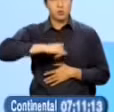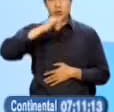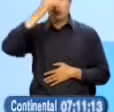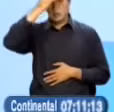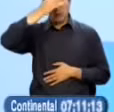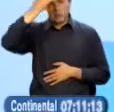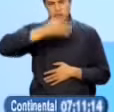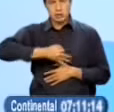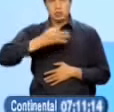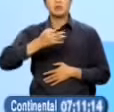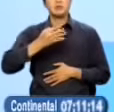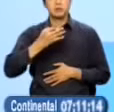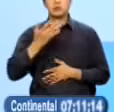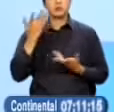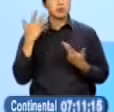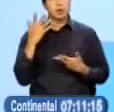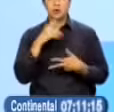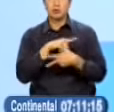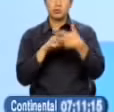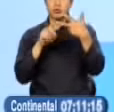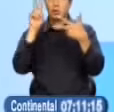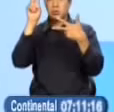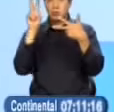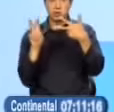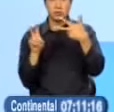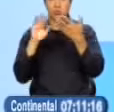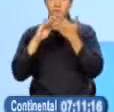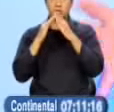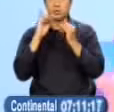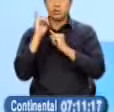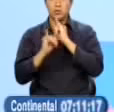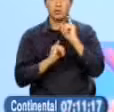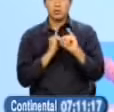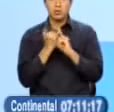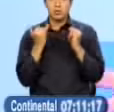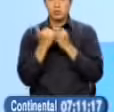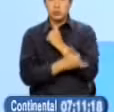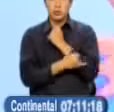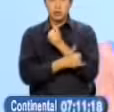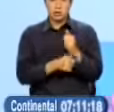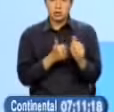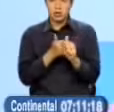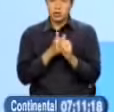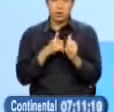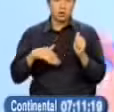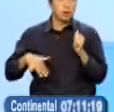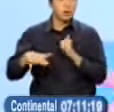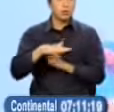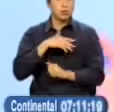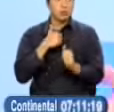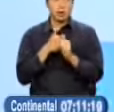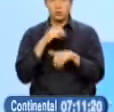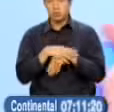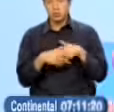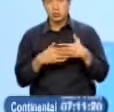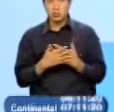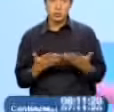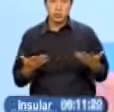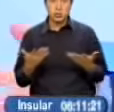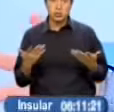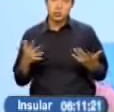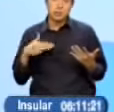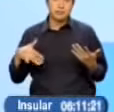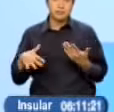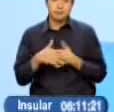y creemos que es en estos casos la comunidad internacional en este caso los países vecinos los países suramericanos del vecindario